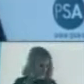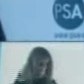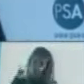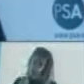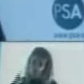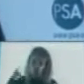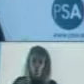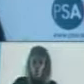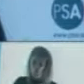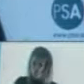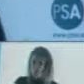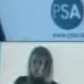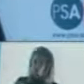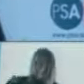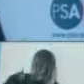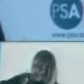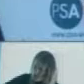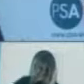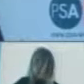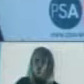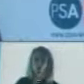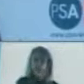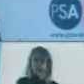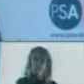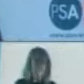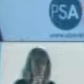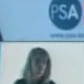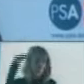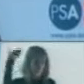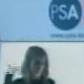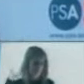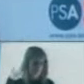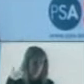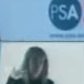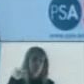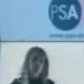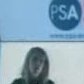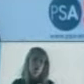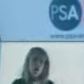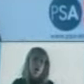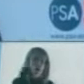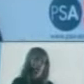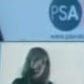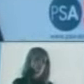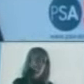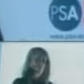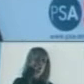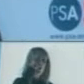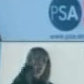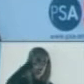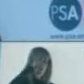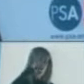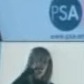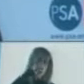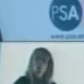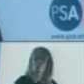he trabajado toda mi vida. Salí a los 14 años y, como han dicho mi amigo Conme, a los 14 años le eché mucho reaño